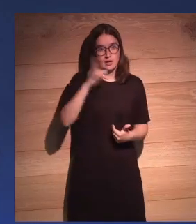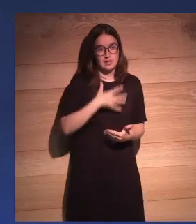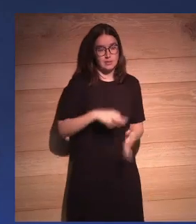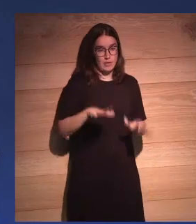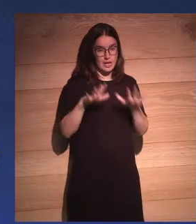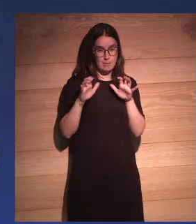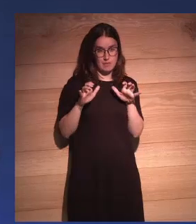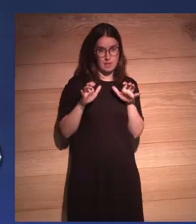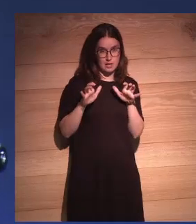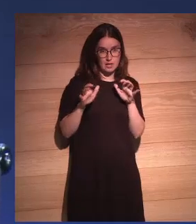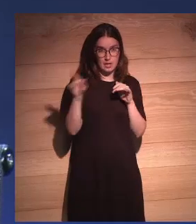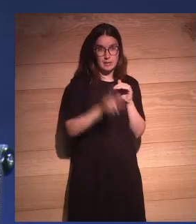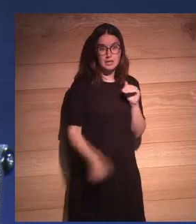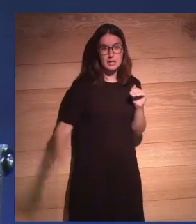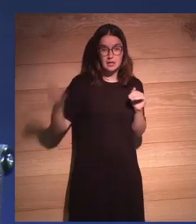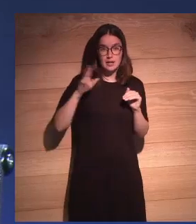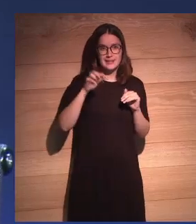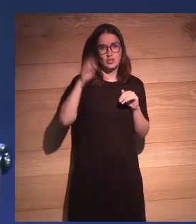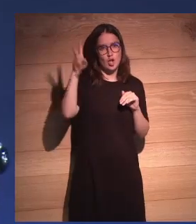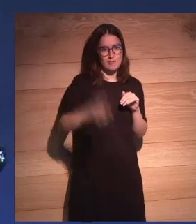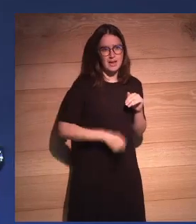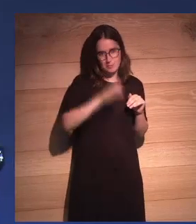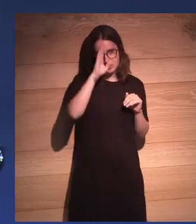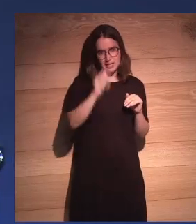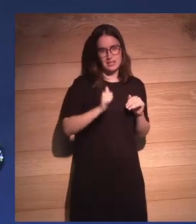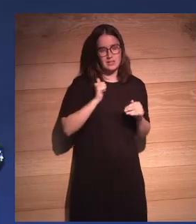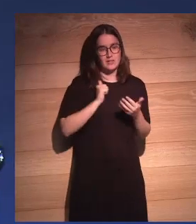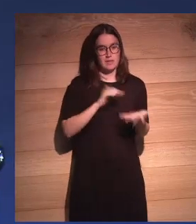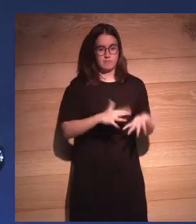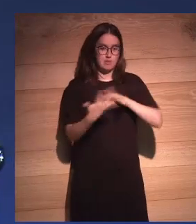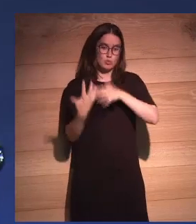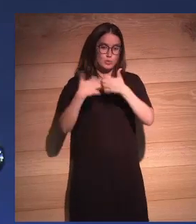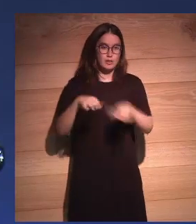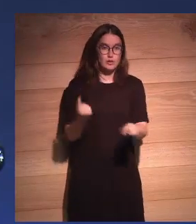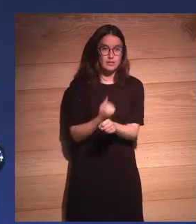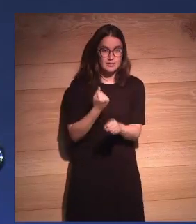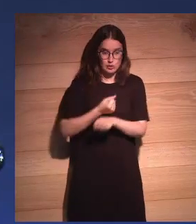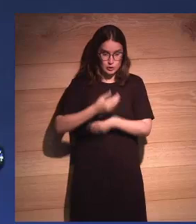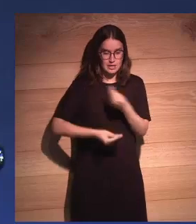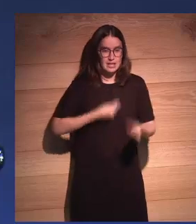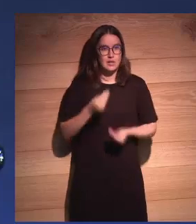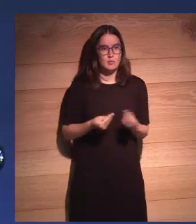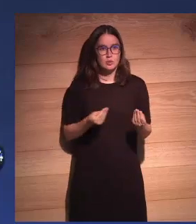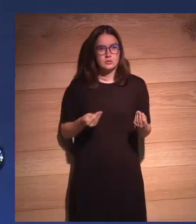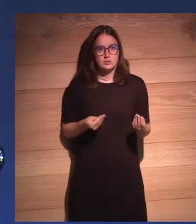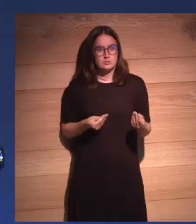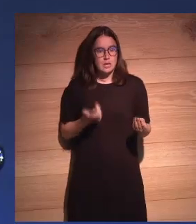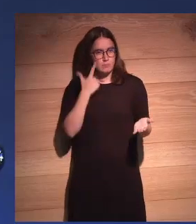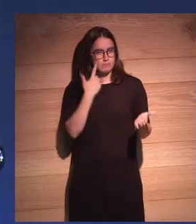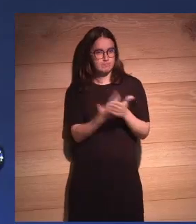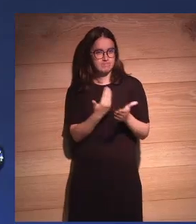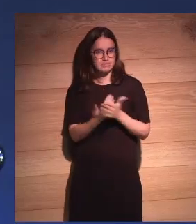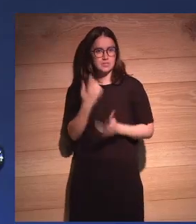en el pasado y repetir. Ese tipo de inteligencia, de automatización de tareas que ya hacíamos, yo creo que ha demostrado,